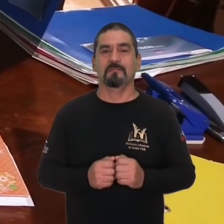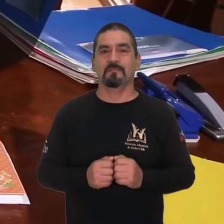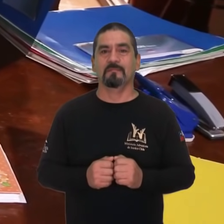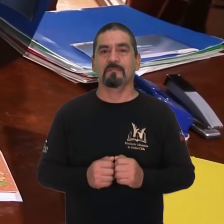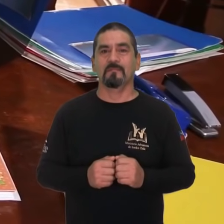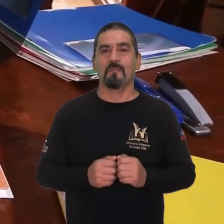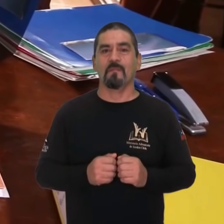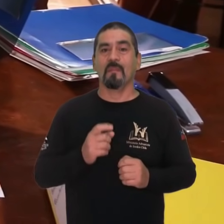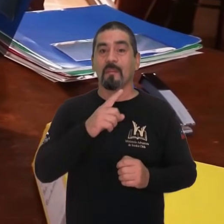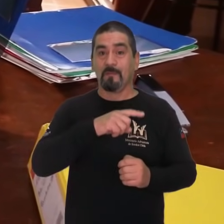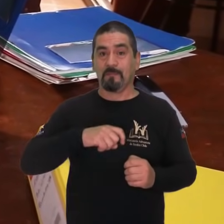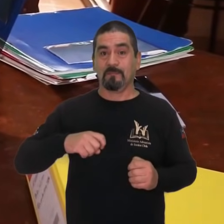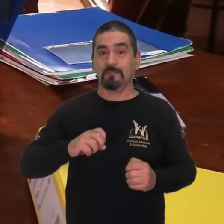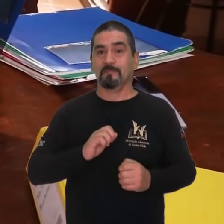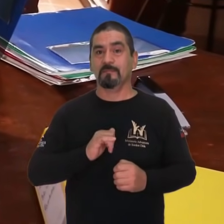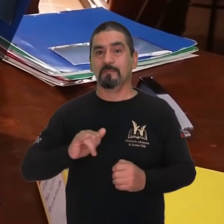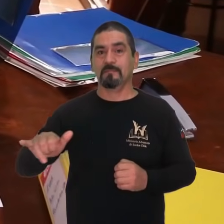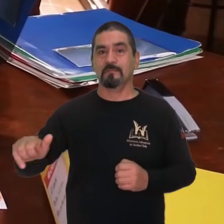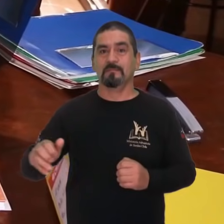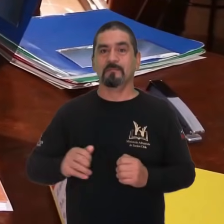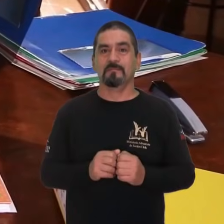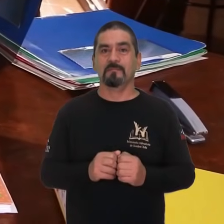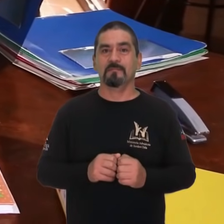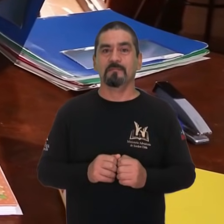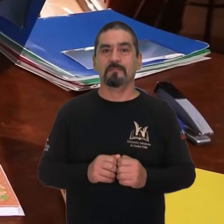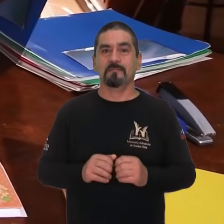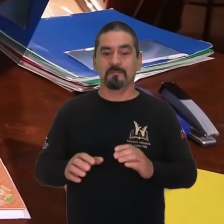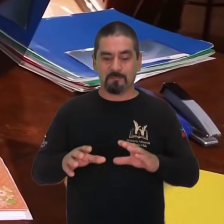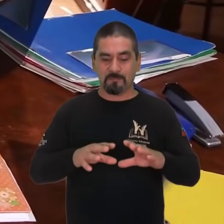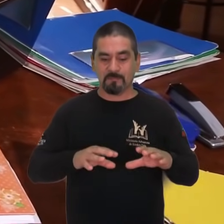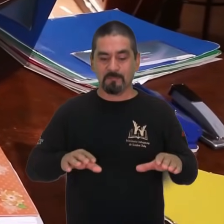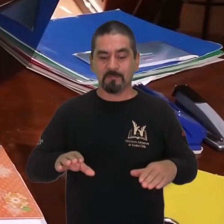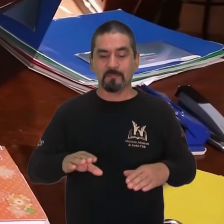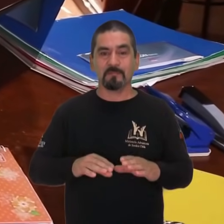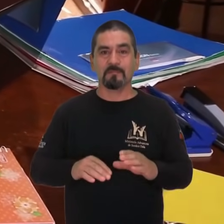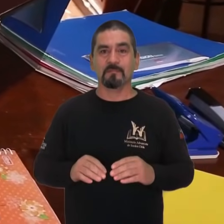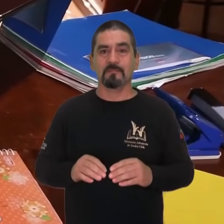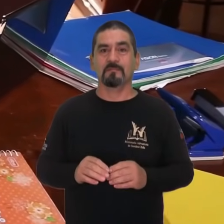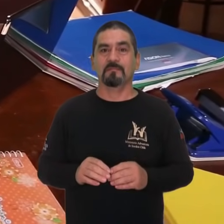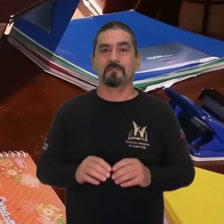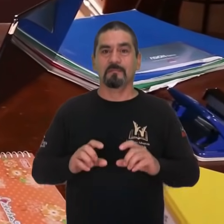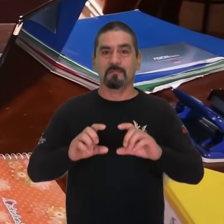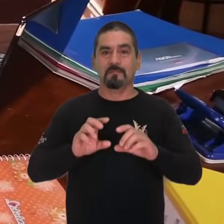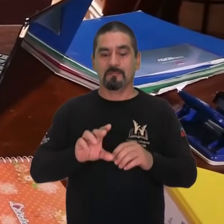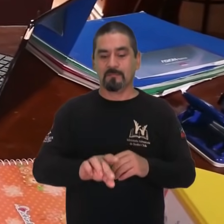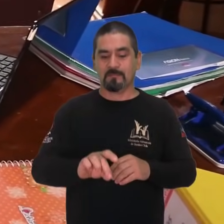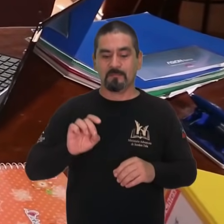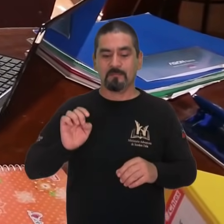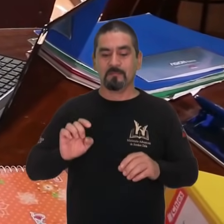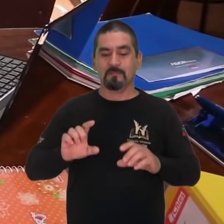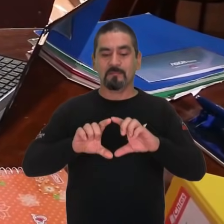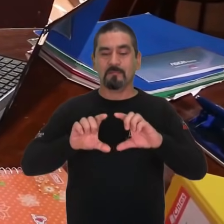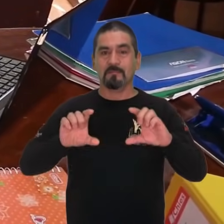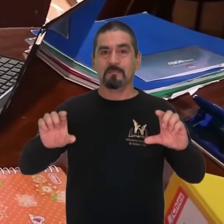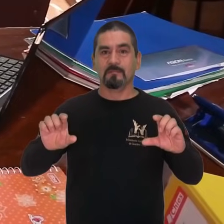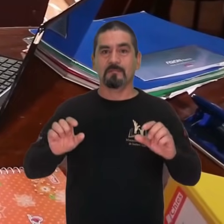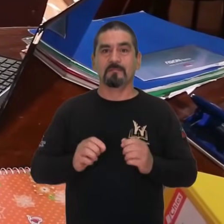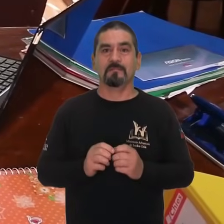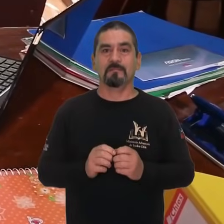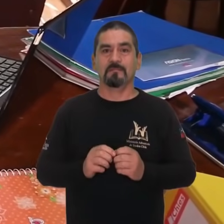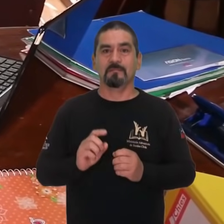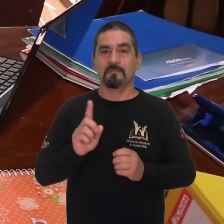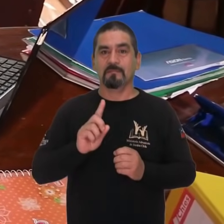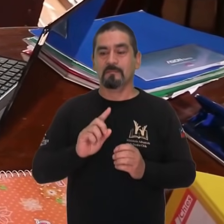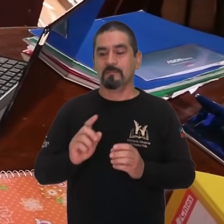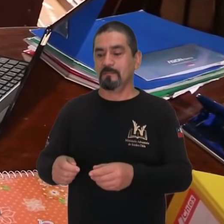Una semana después, mientras organizaba una carpeta de documentos, encontré perdido en medio de los papeles un cheque que